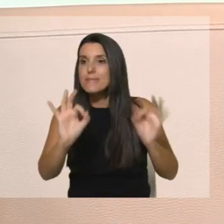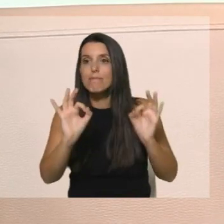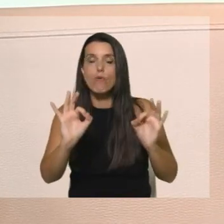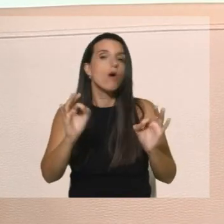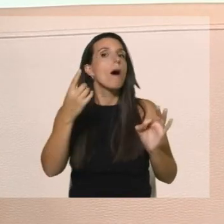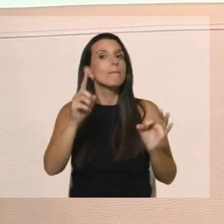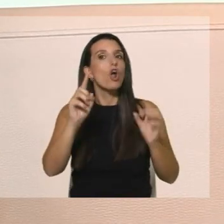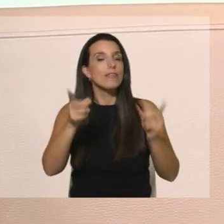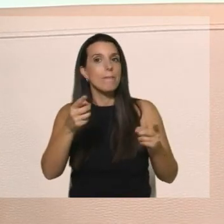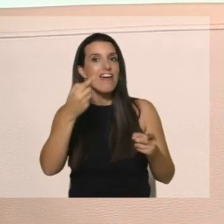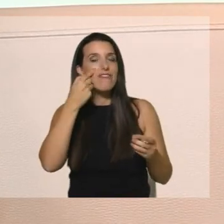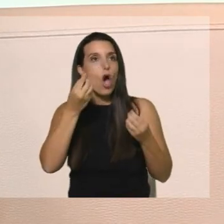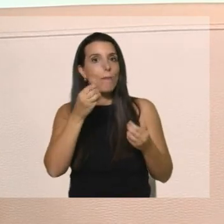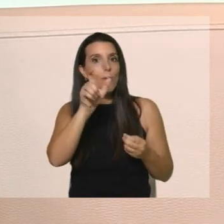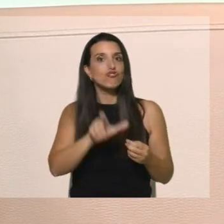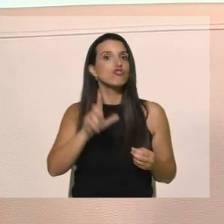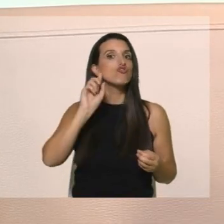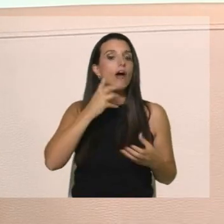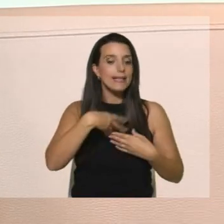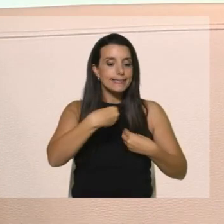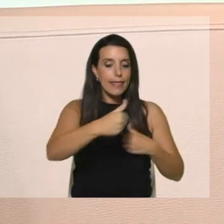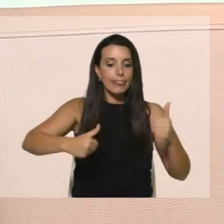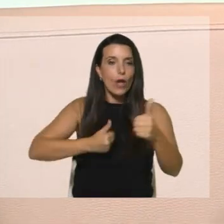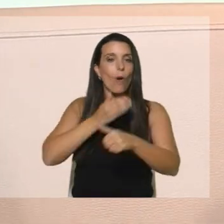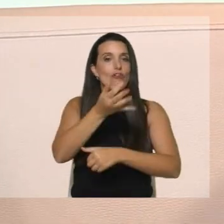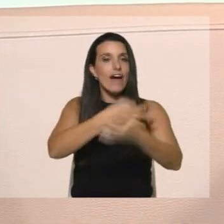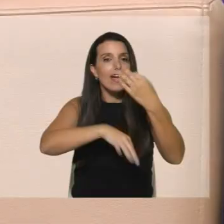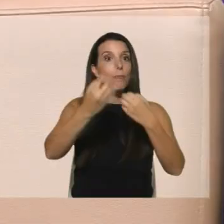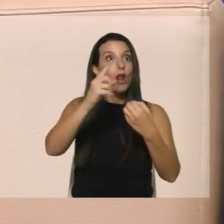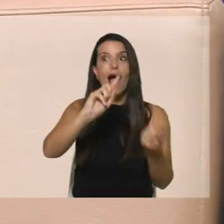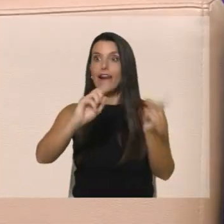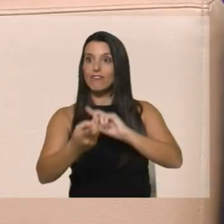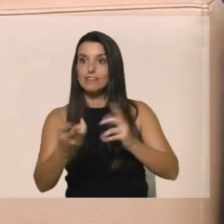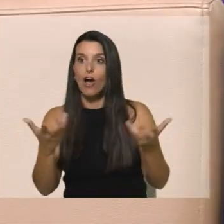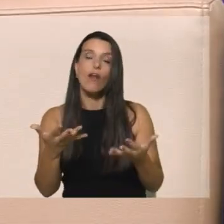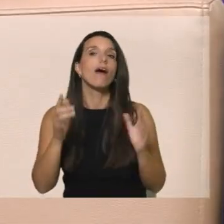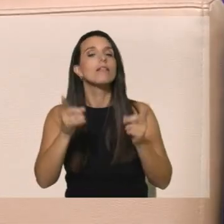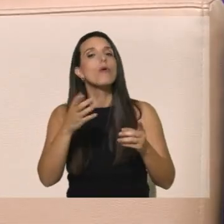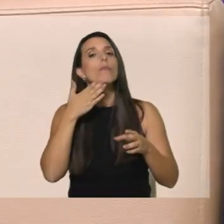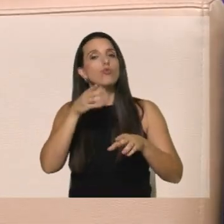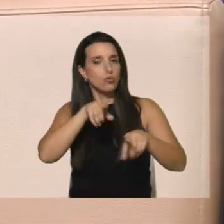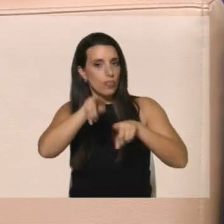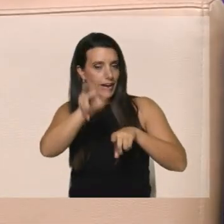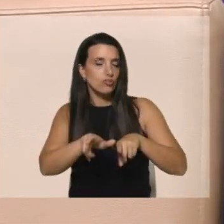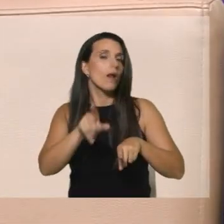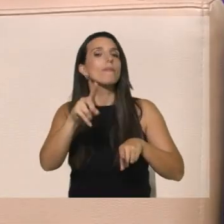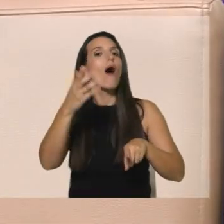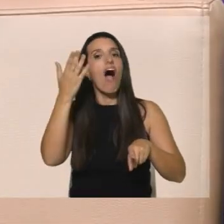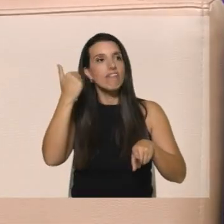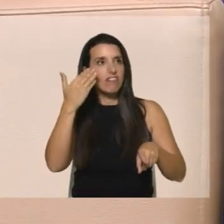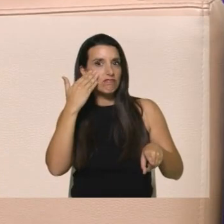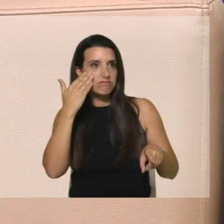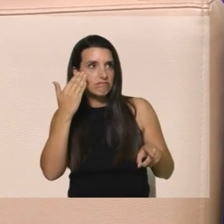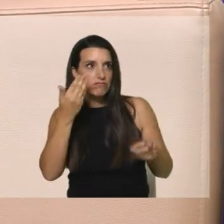poco la posición de la persona sorda cuando va al teatro. Y como director, ¿conocías propuestas con este